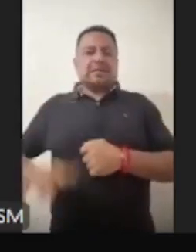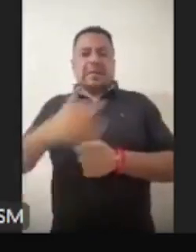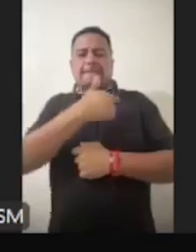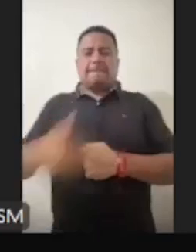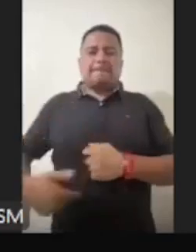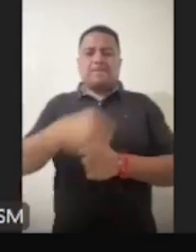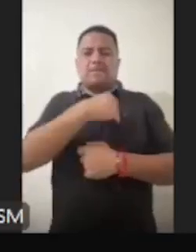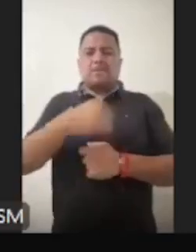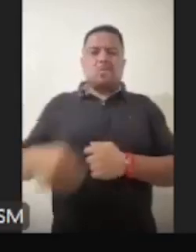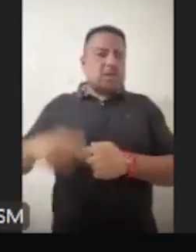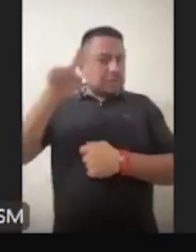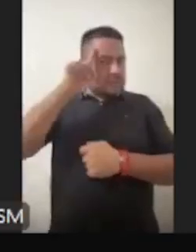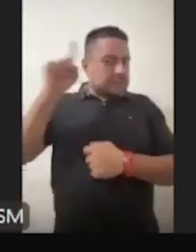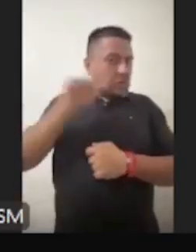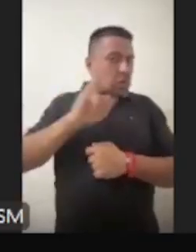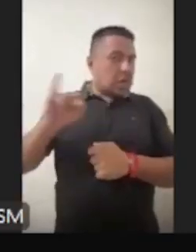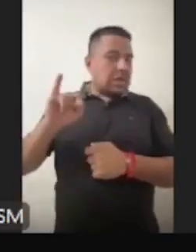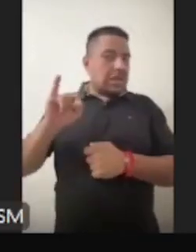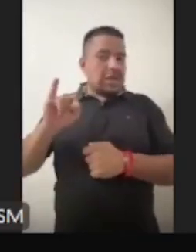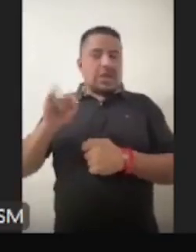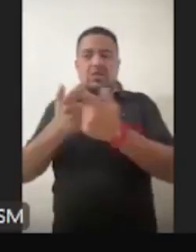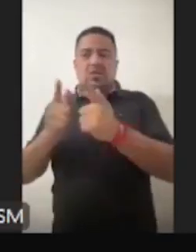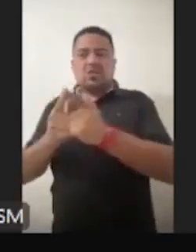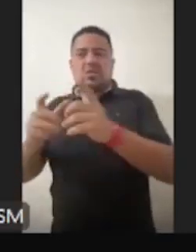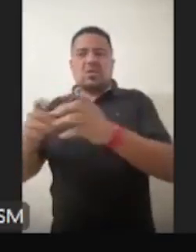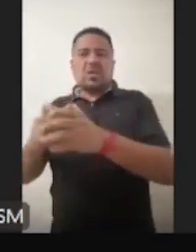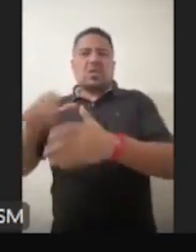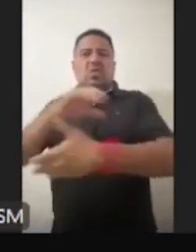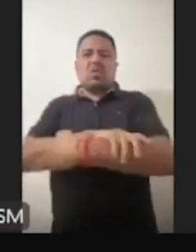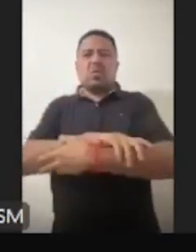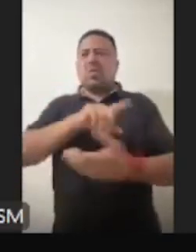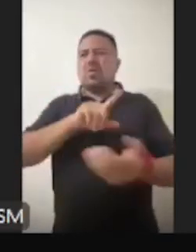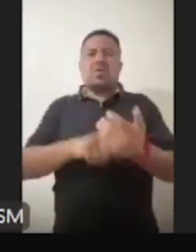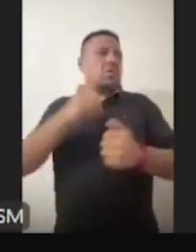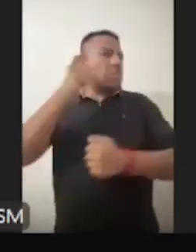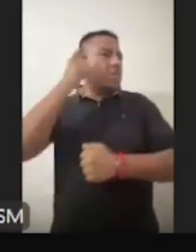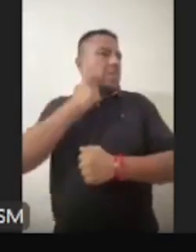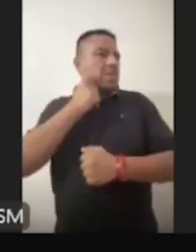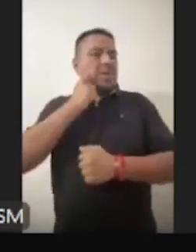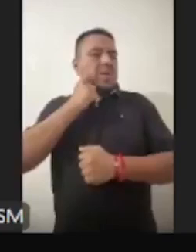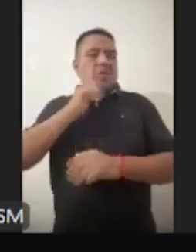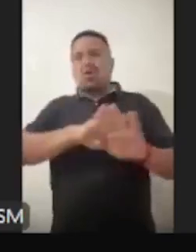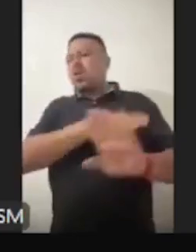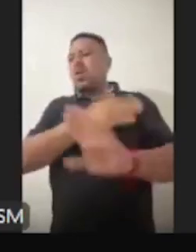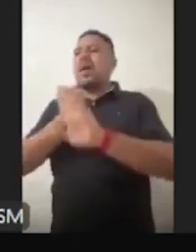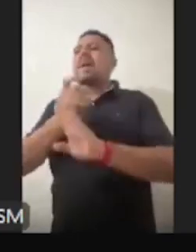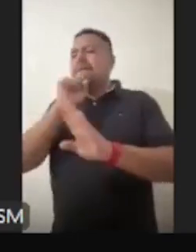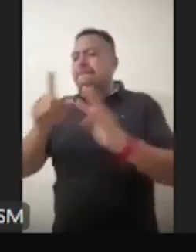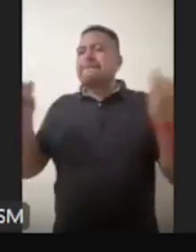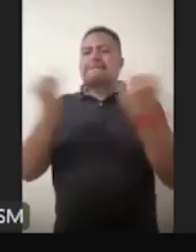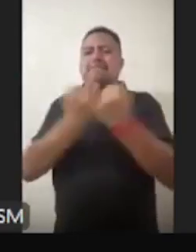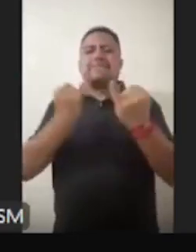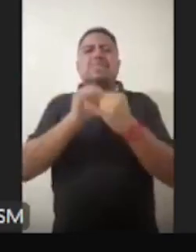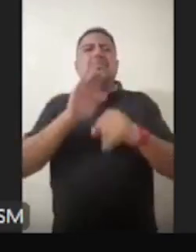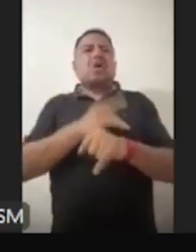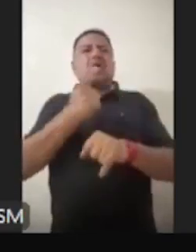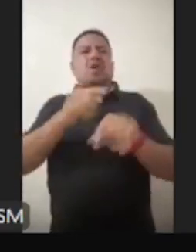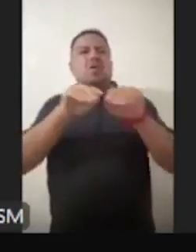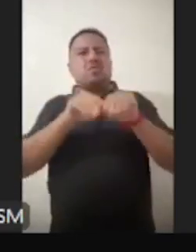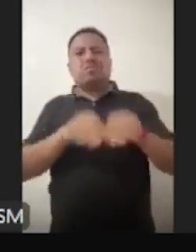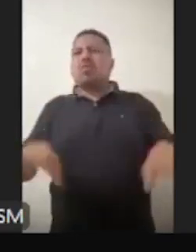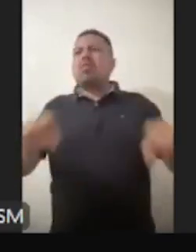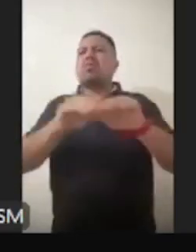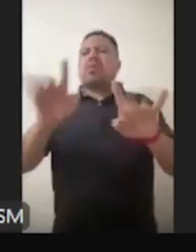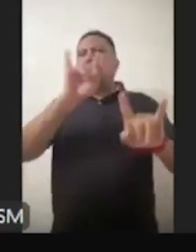municipal de Zihuatanejo por el Partido Encuentro Solidario Guerrero, y en contra del mismo partido por la presunta difusión y o colocación de